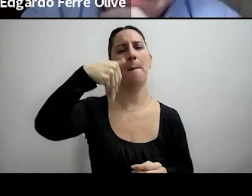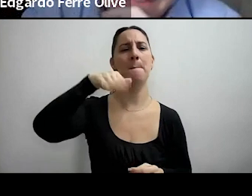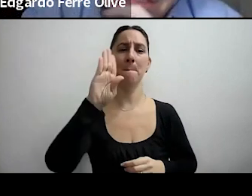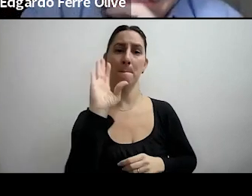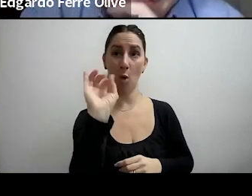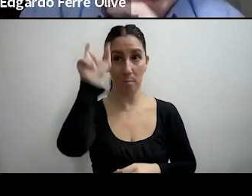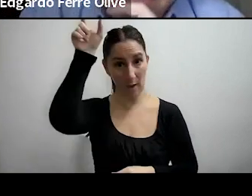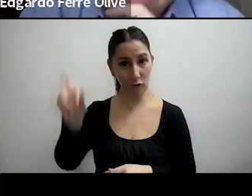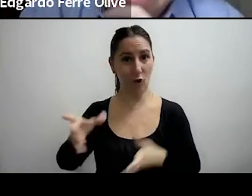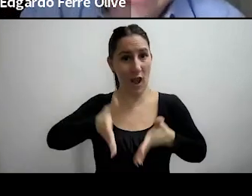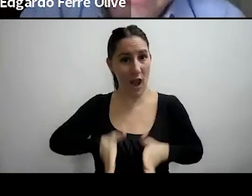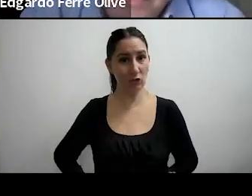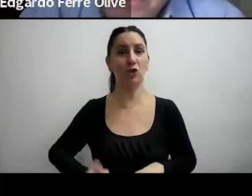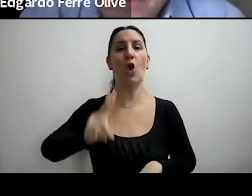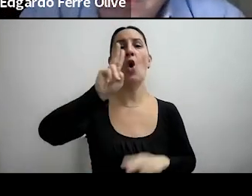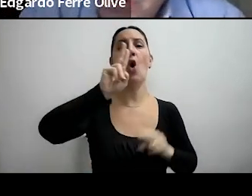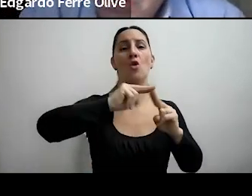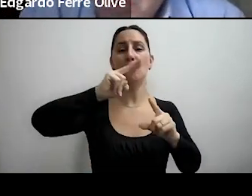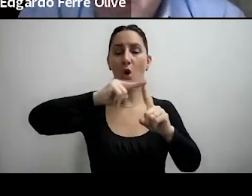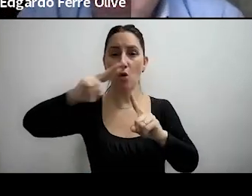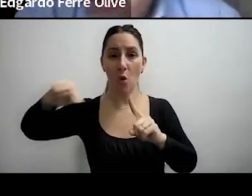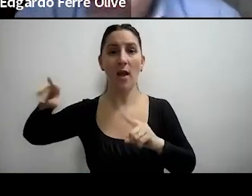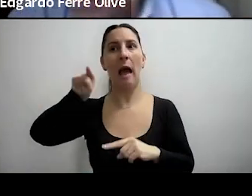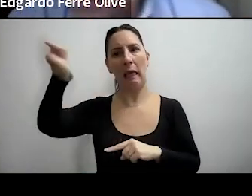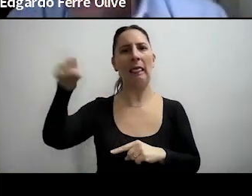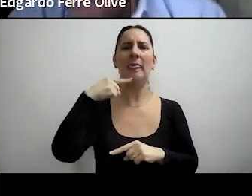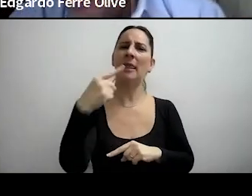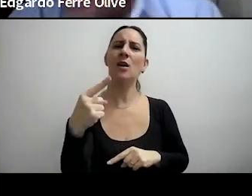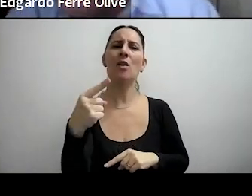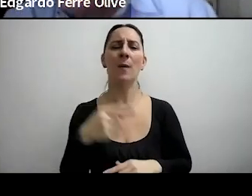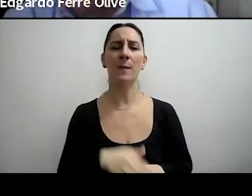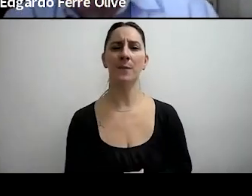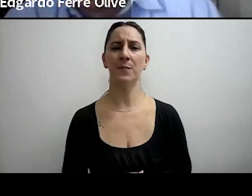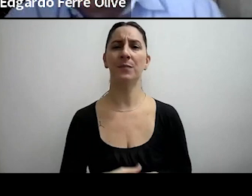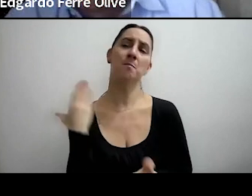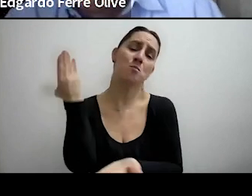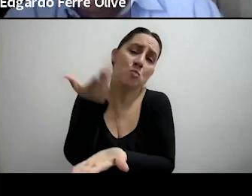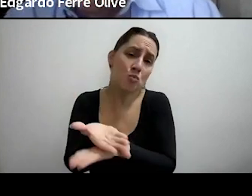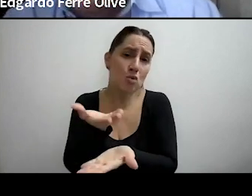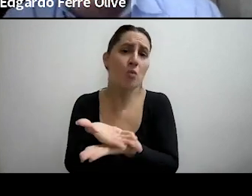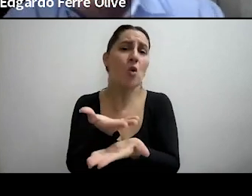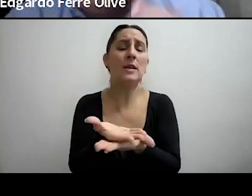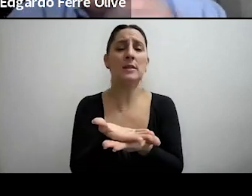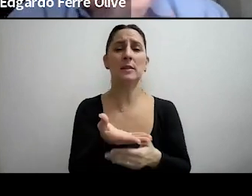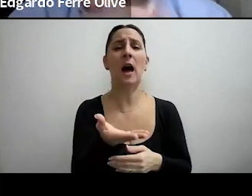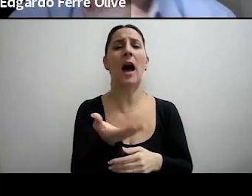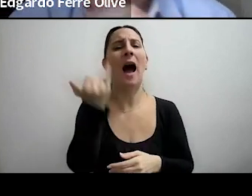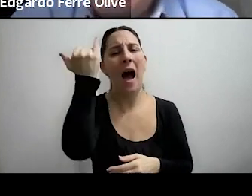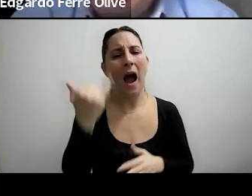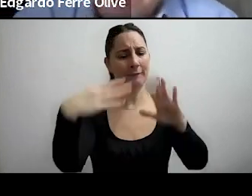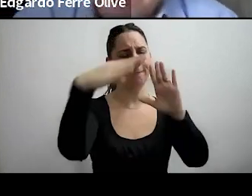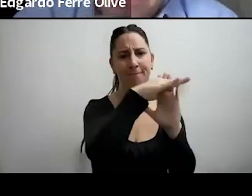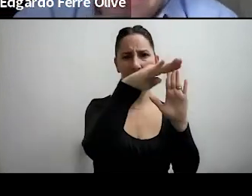noruego. Él lo que en su momento estableció, comentó o propuso es establecer un régimen